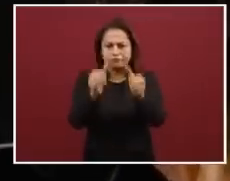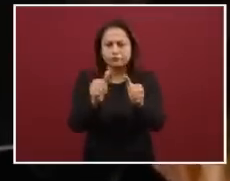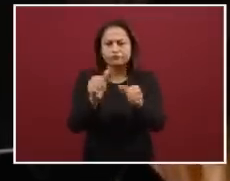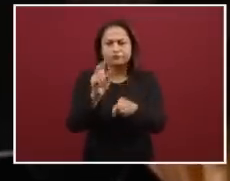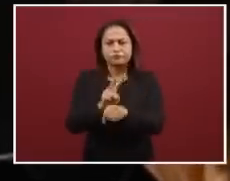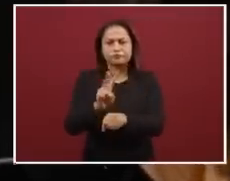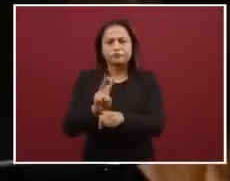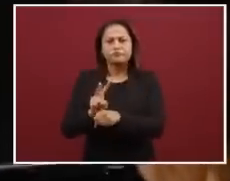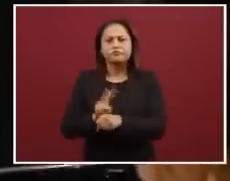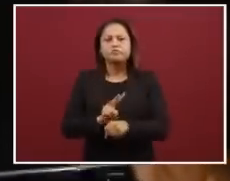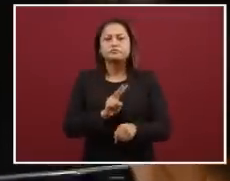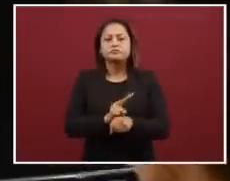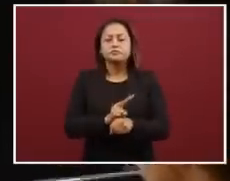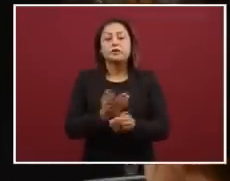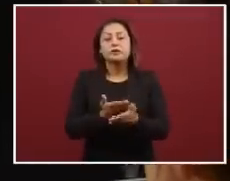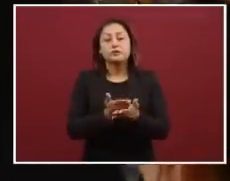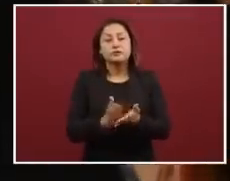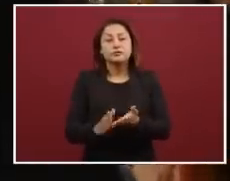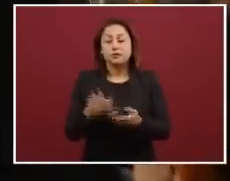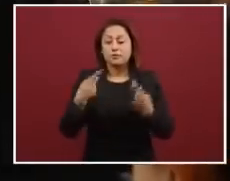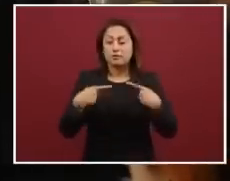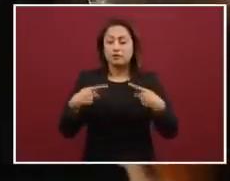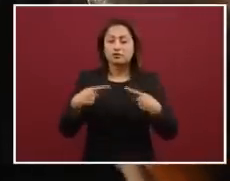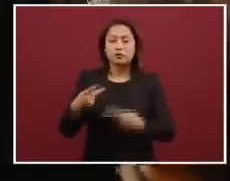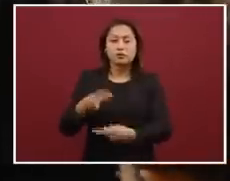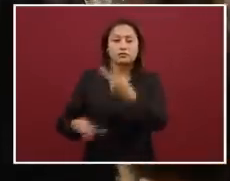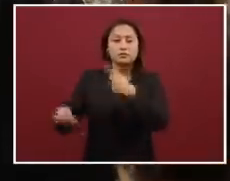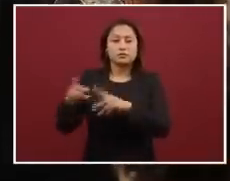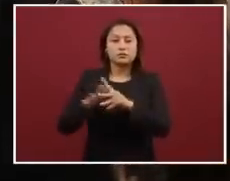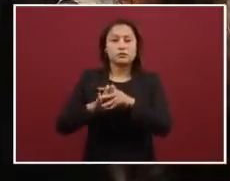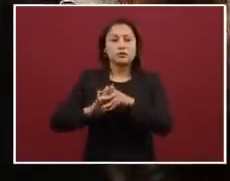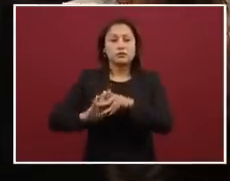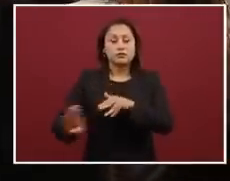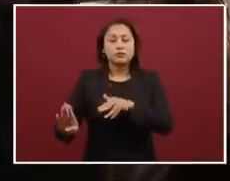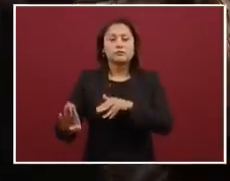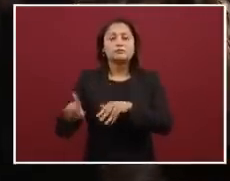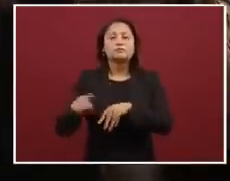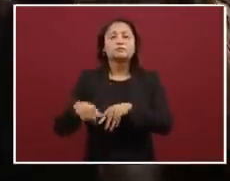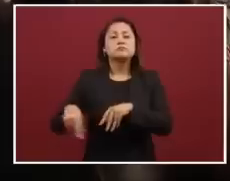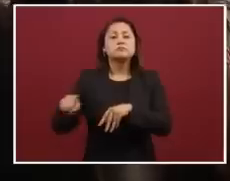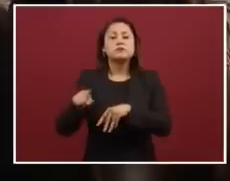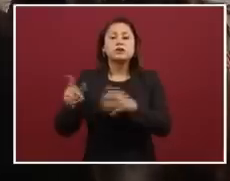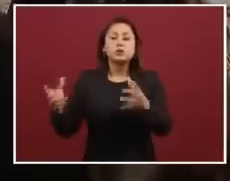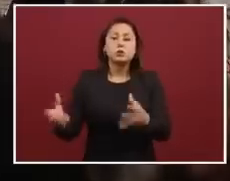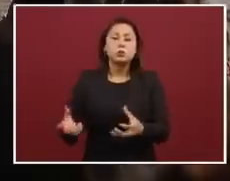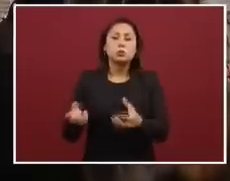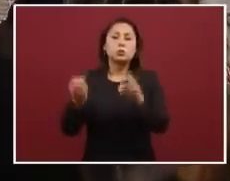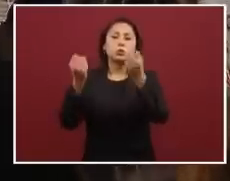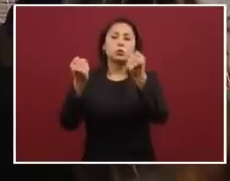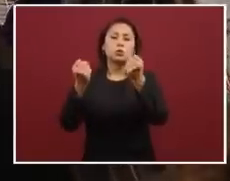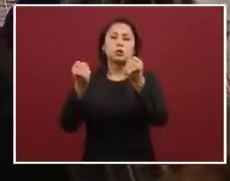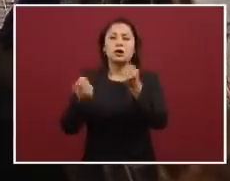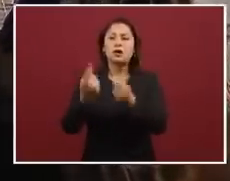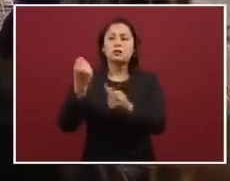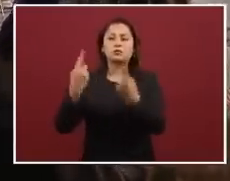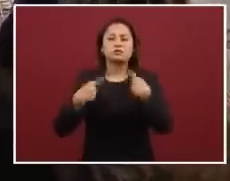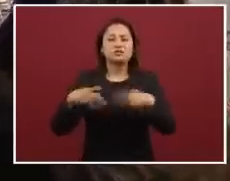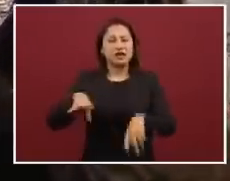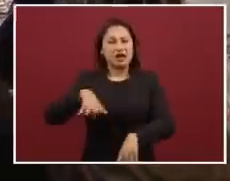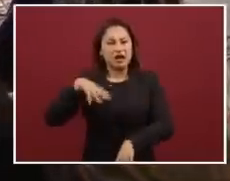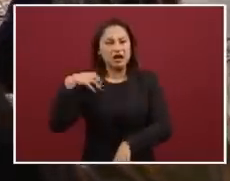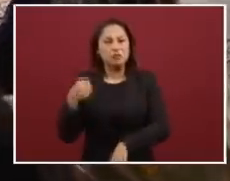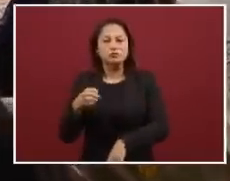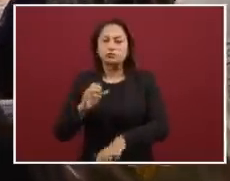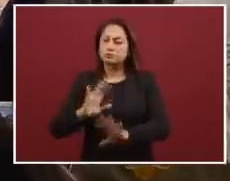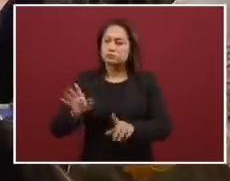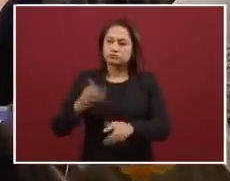rescata a los migrantes de todos esas malas prácticas de la